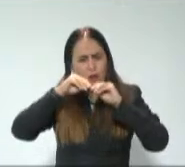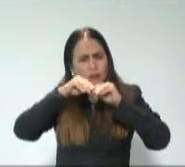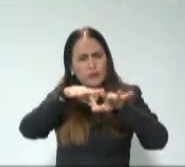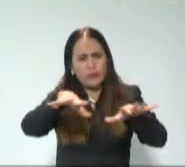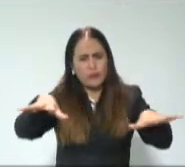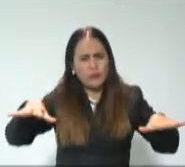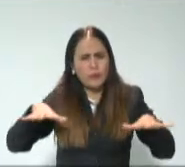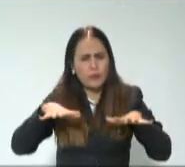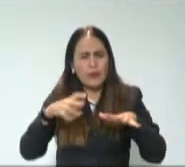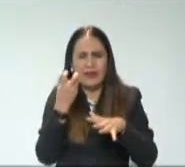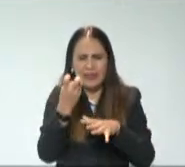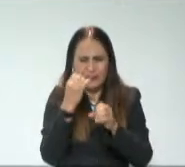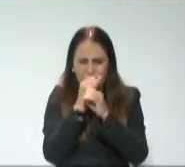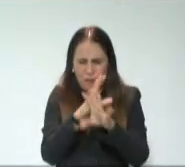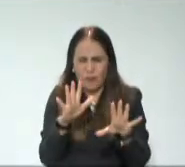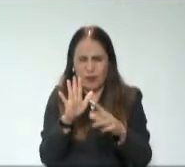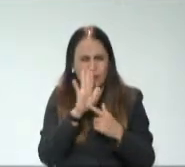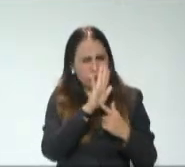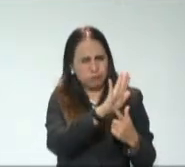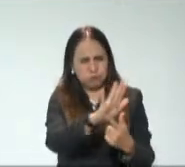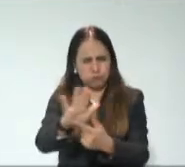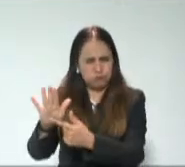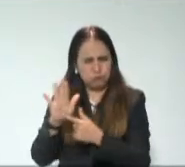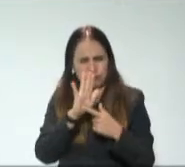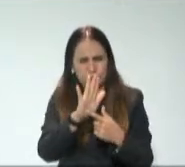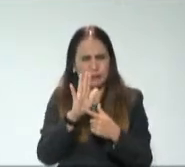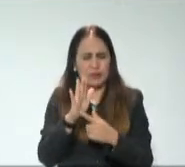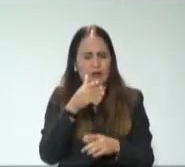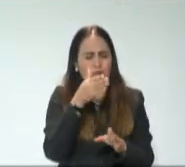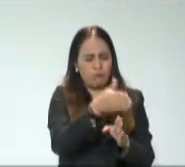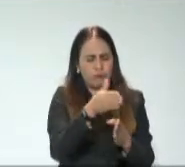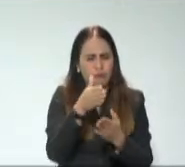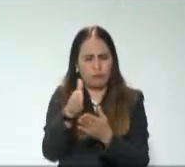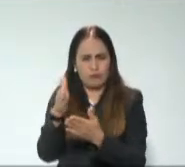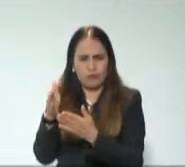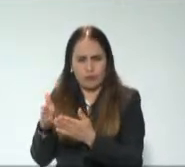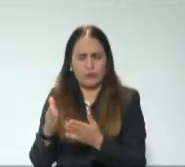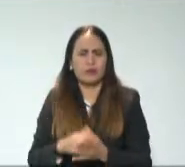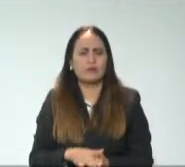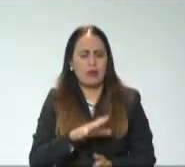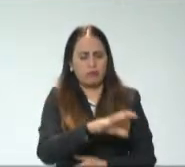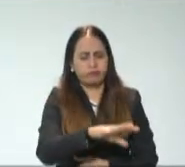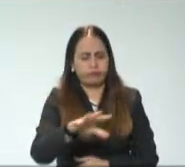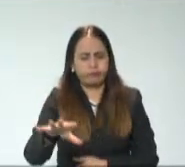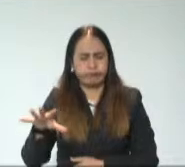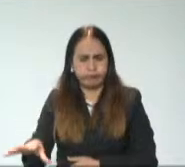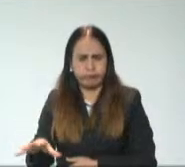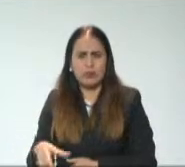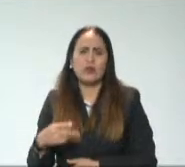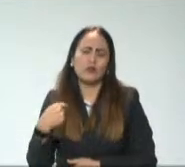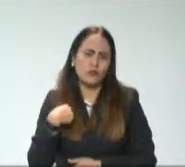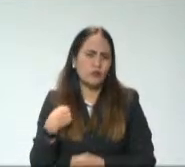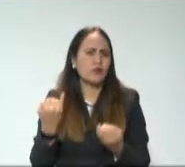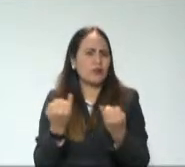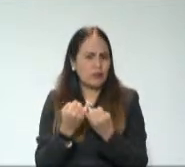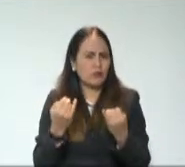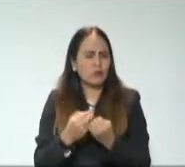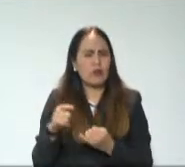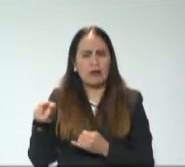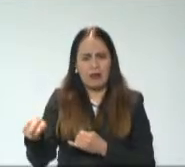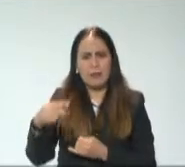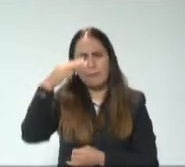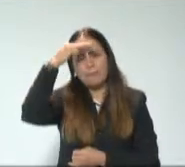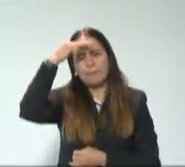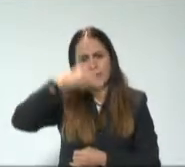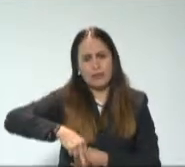esa esa información en los distintos extratos de la sociedad y coincido totalmente que México